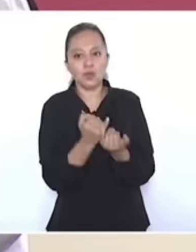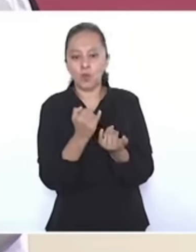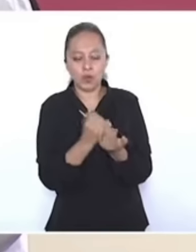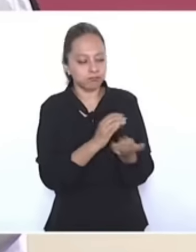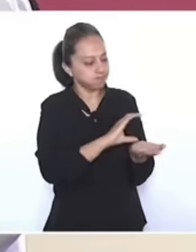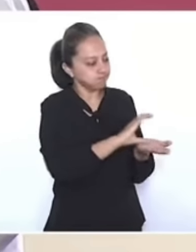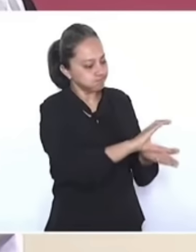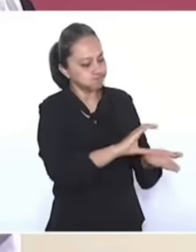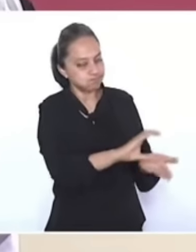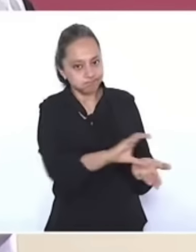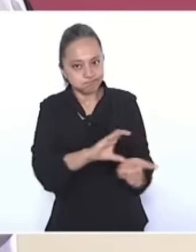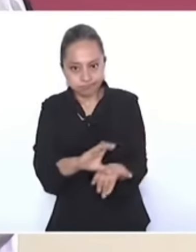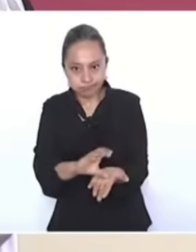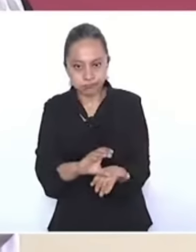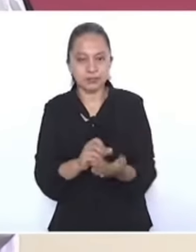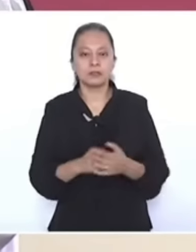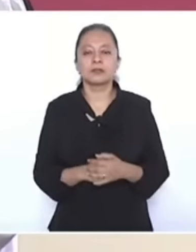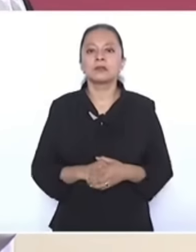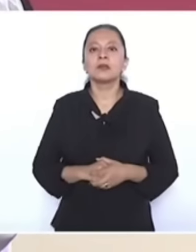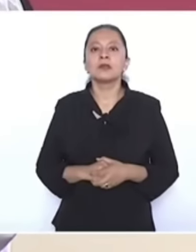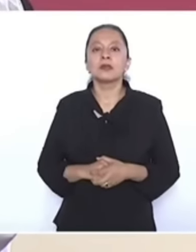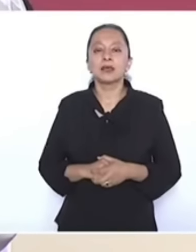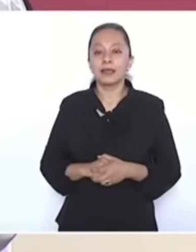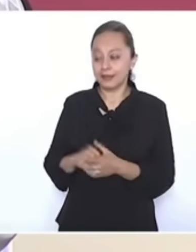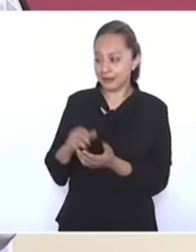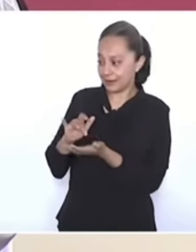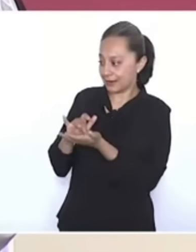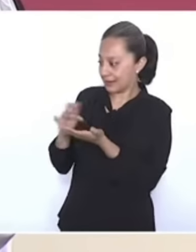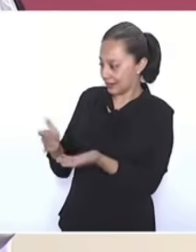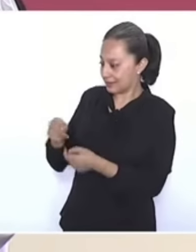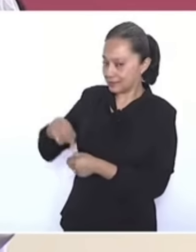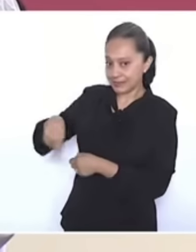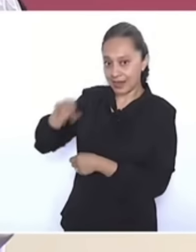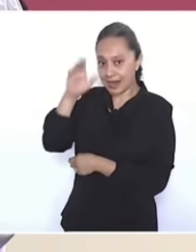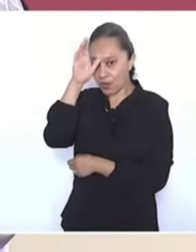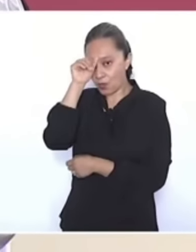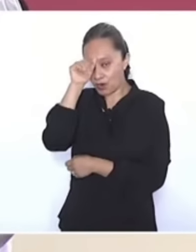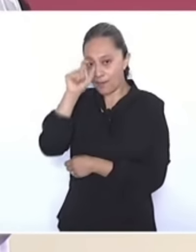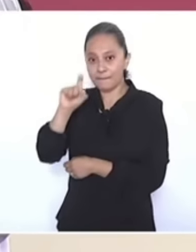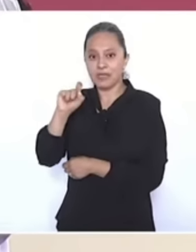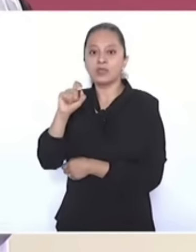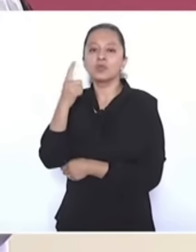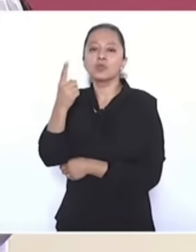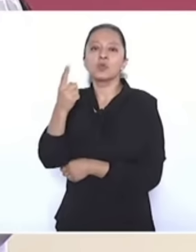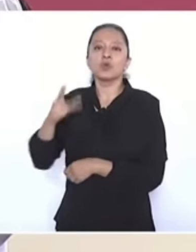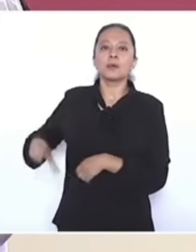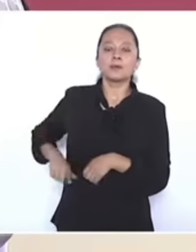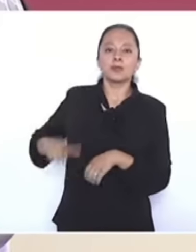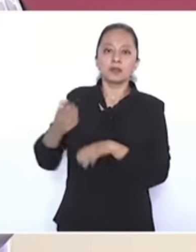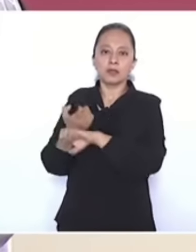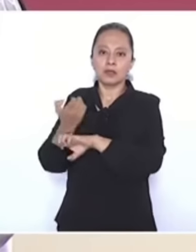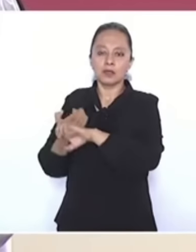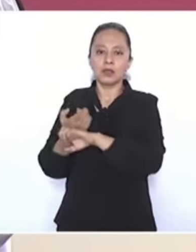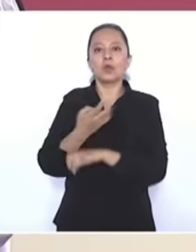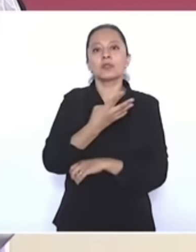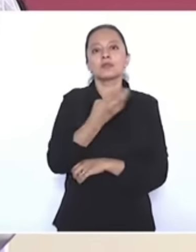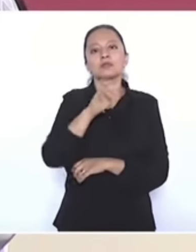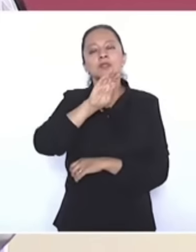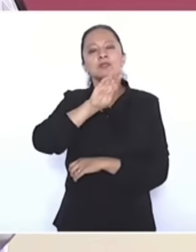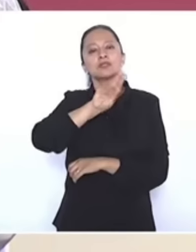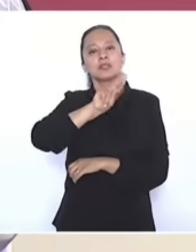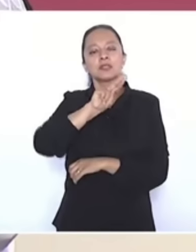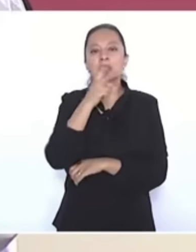intermediarios. Además, gracias al convenio con 21 gobiernos estatales, 482 mil personas